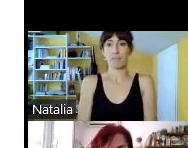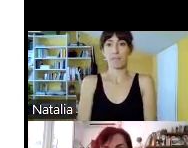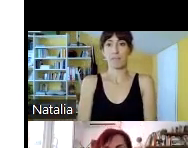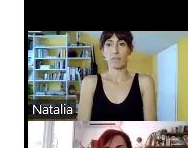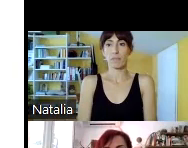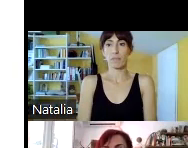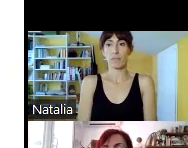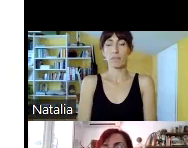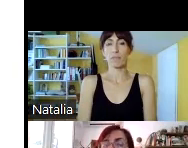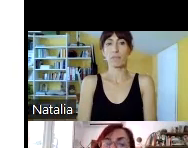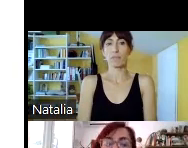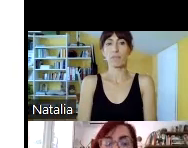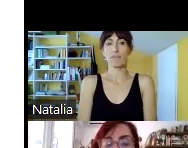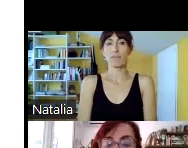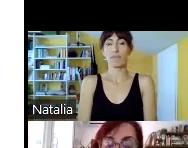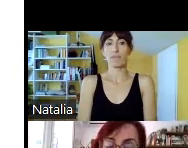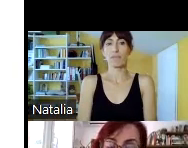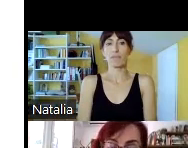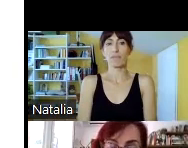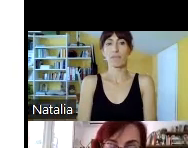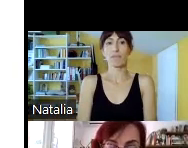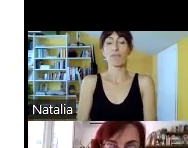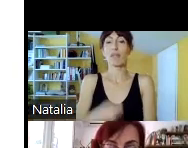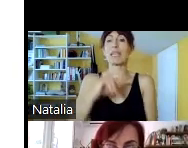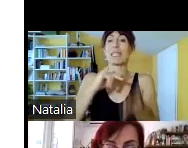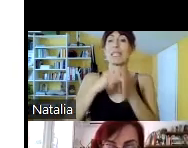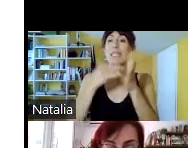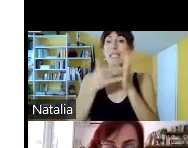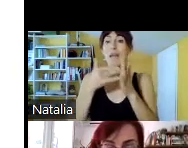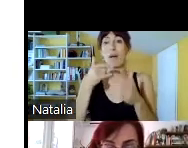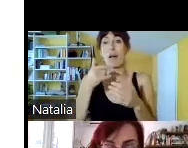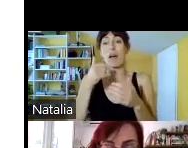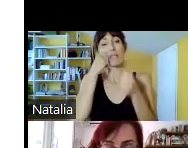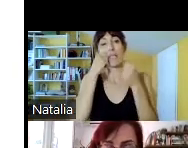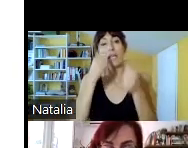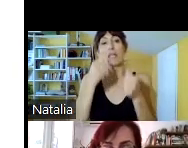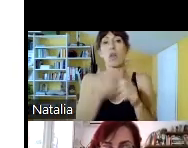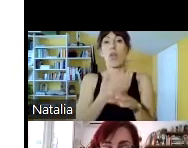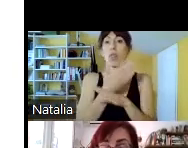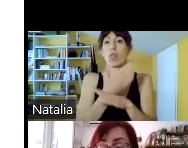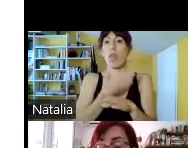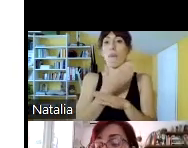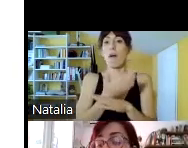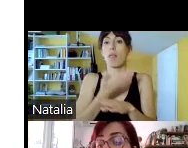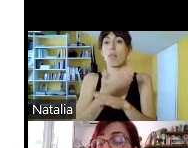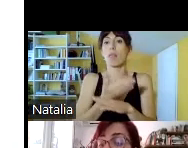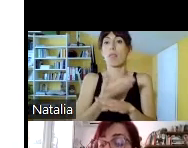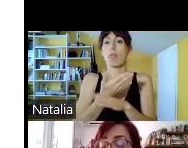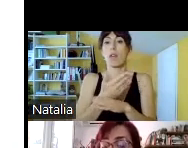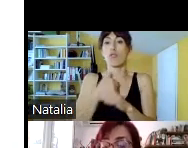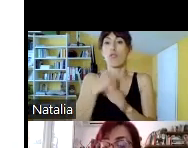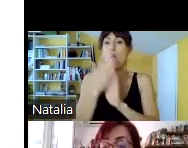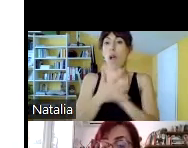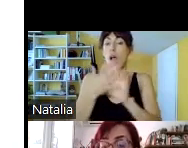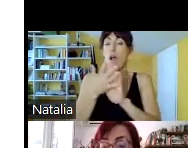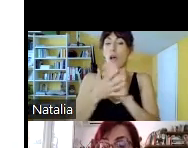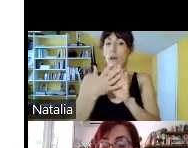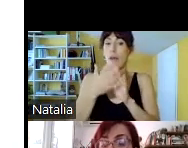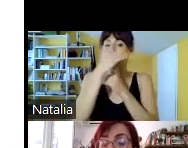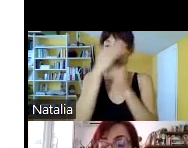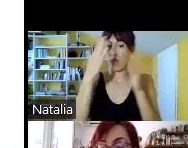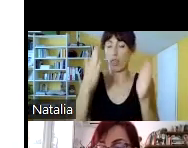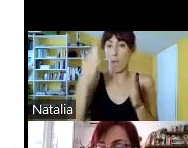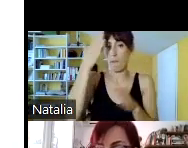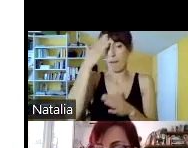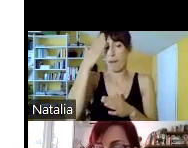nivel, ¿no? Donde en el sistema sanitario llegan estas demandas. Yo voy a hablar de la atención primaria porque es lo que más